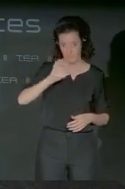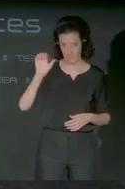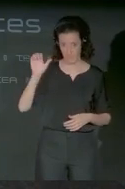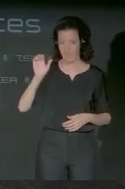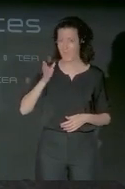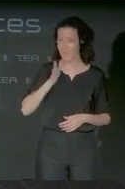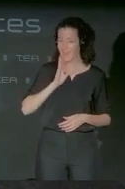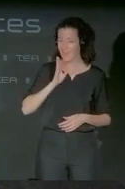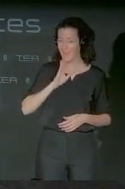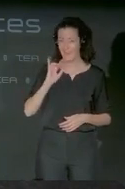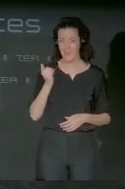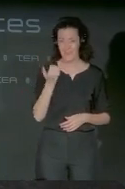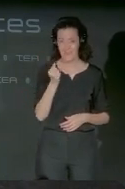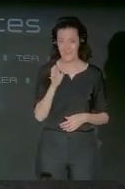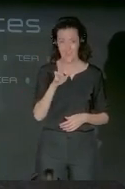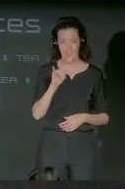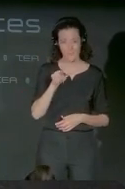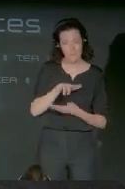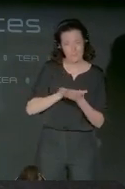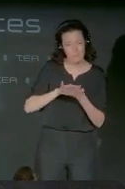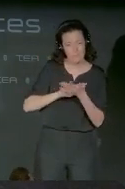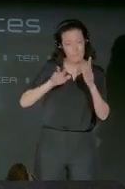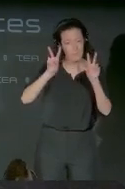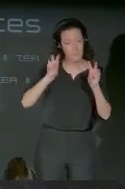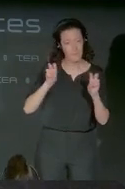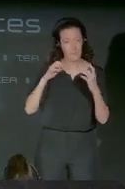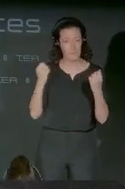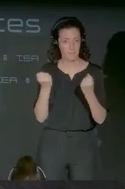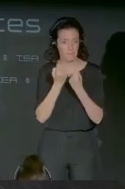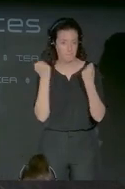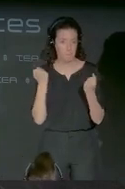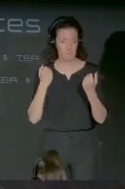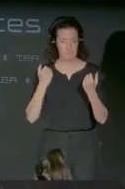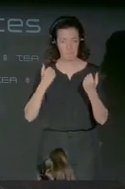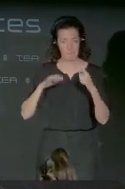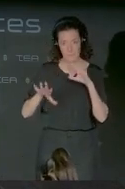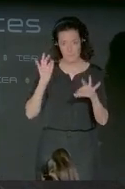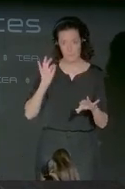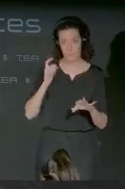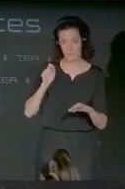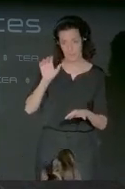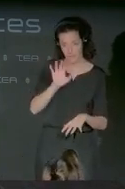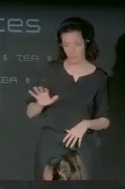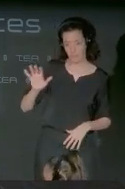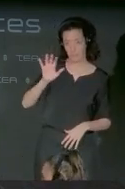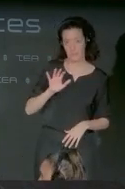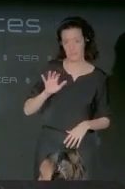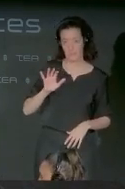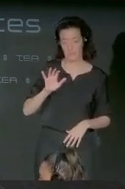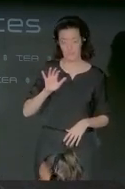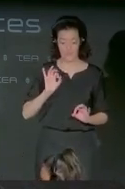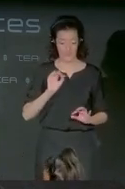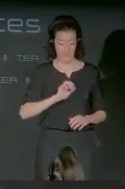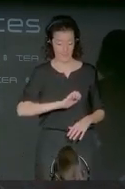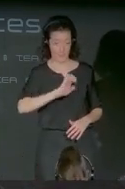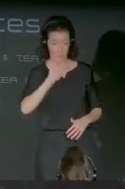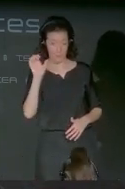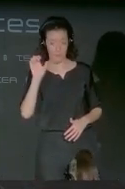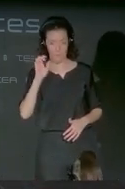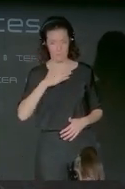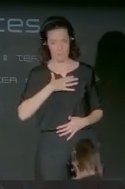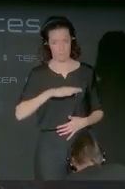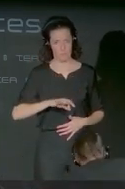Yari, las actuaciones a nivel nacional y cómo a nivel europeo tendríamos mayor